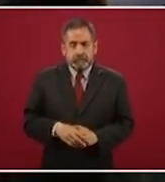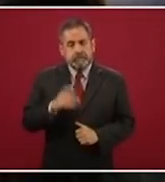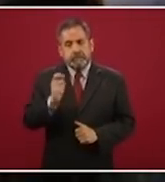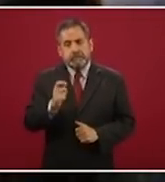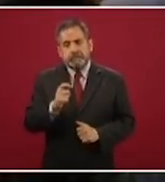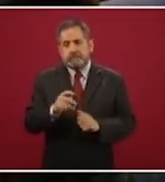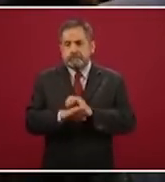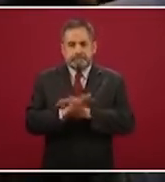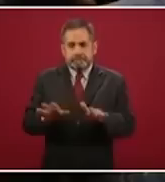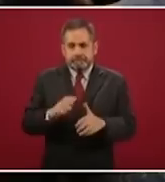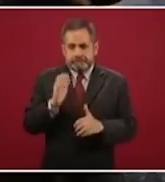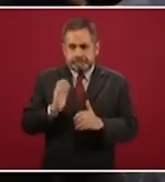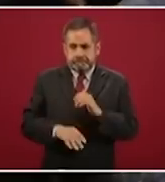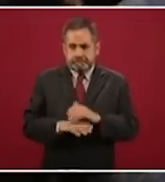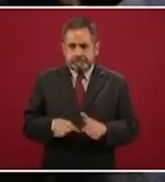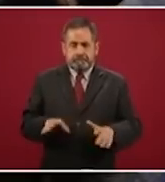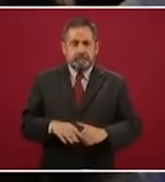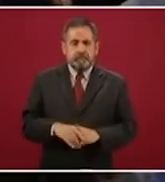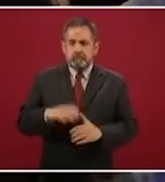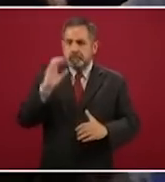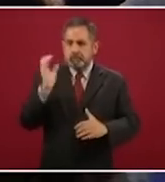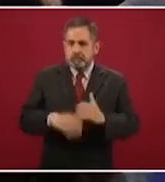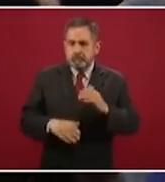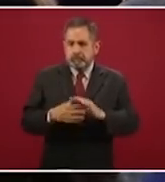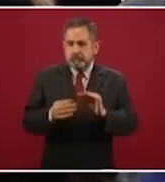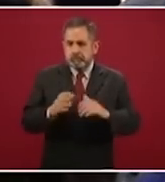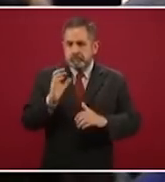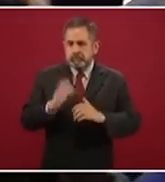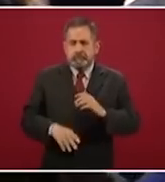Entonces eso ya se terminó.